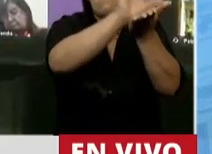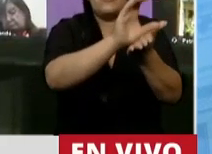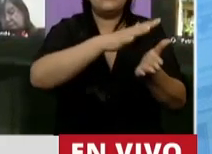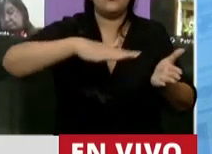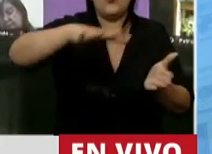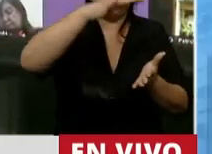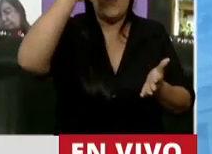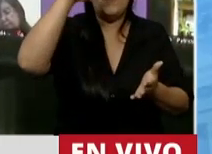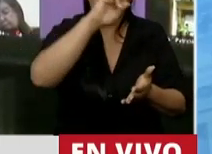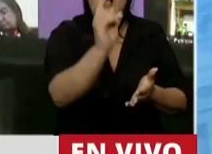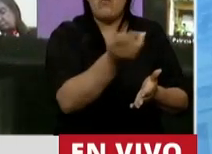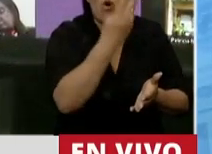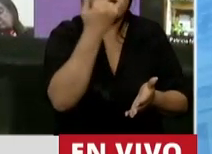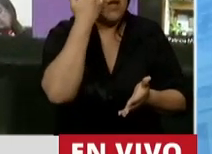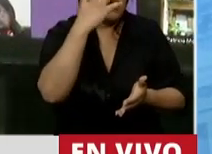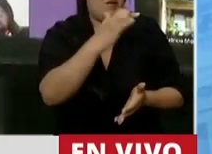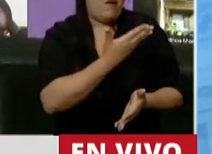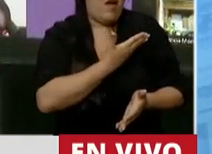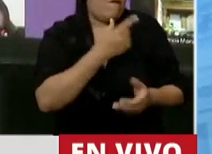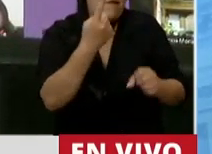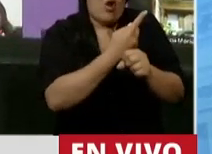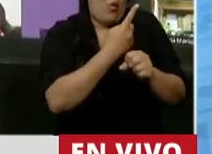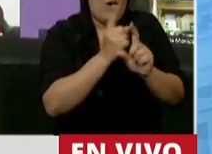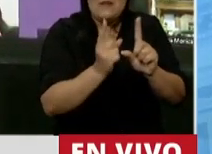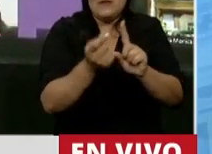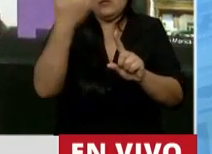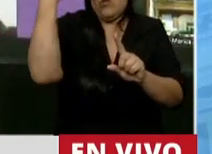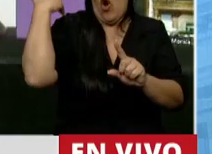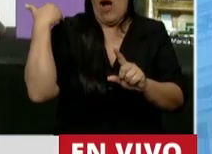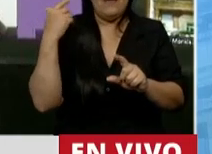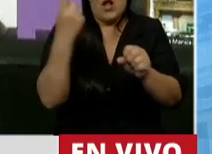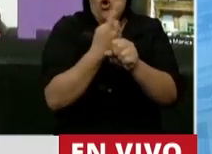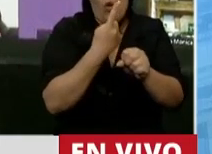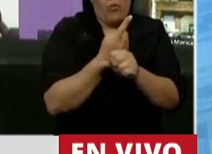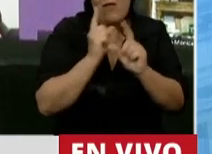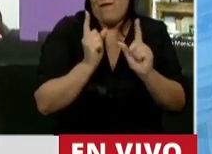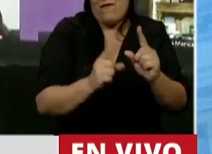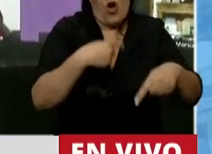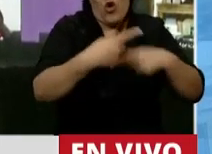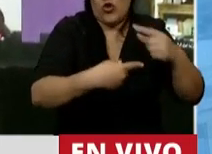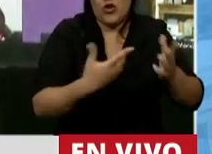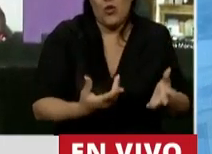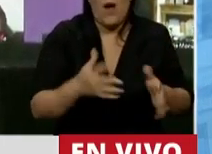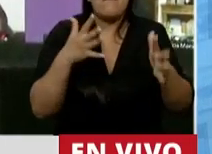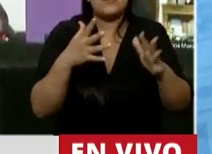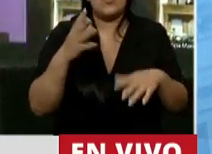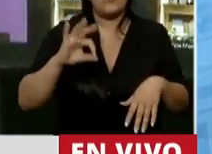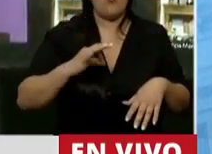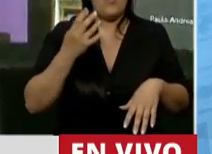que difícilmente YPF pueda realizar en el mismo nivel que se venía realizando en los años anteriores, de alrededor de